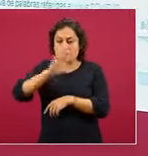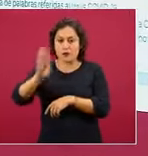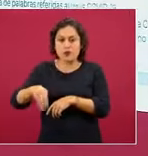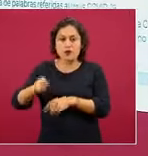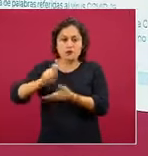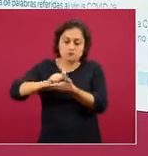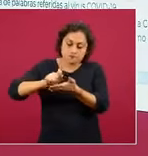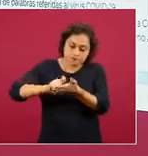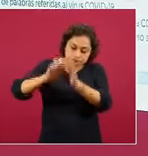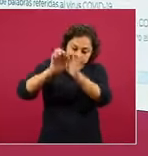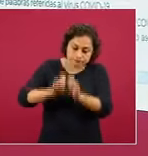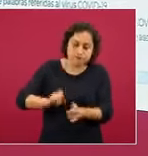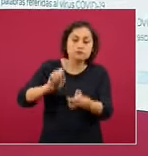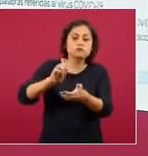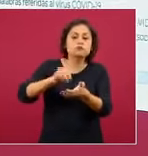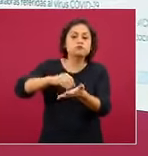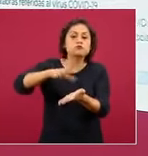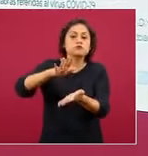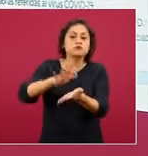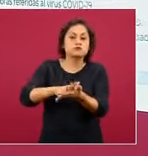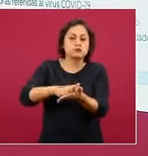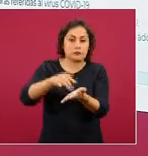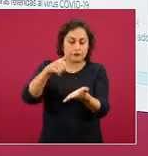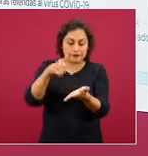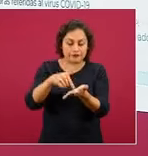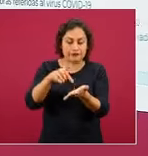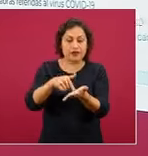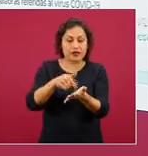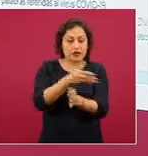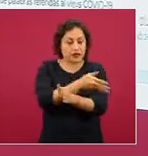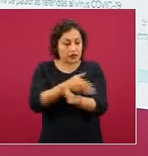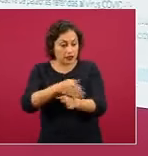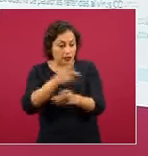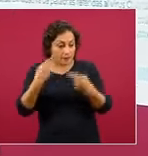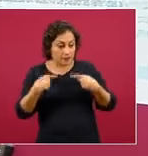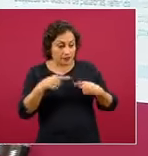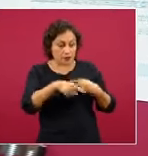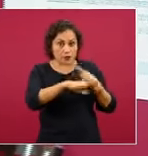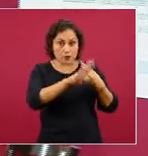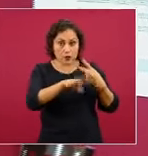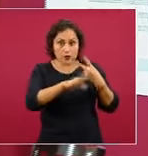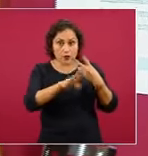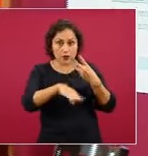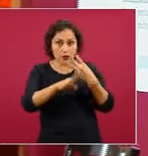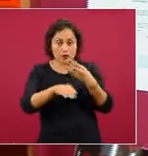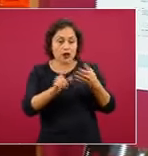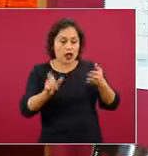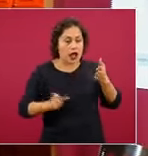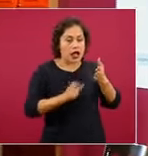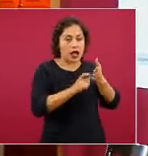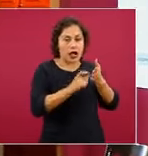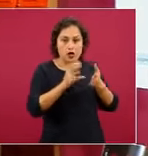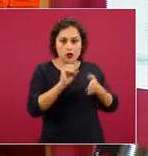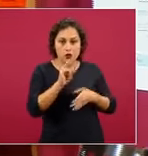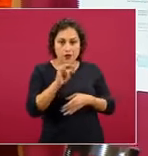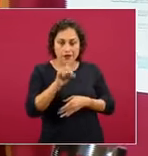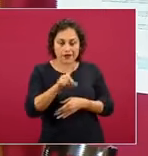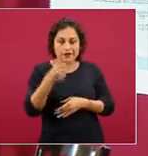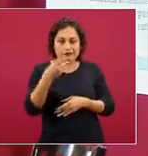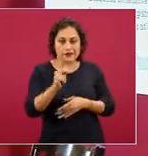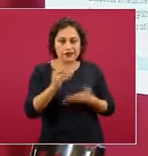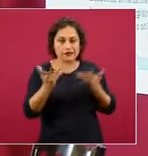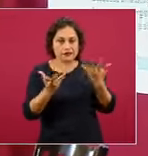donde el solo hecho que diga algo que parezca COVID no necesariamente quiere decir que es COVID. Pero con este primer análisis